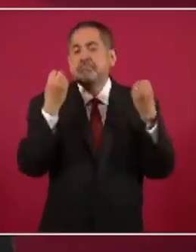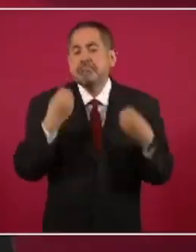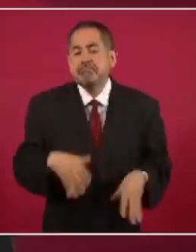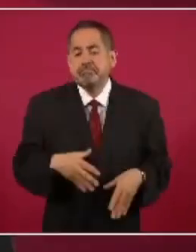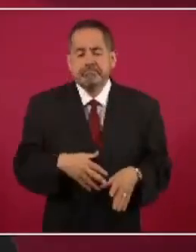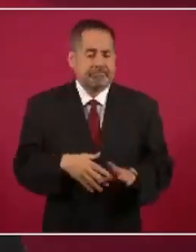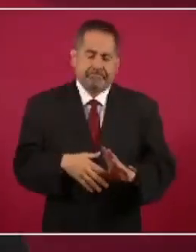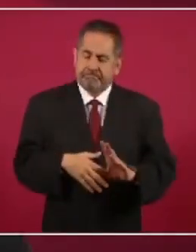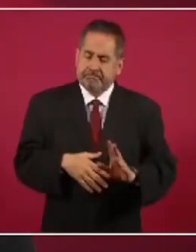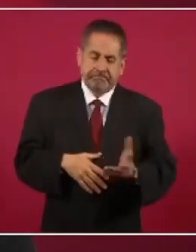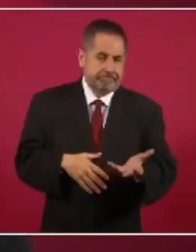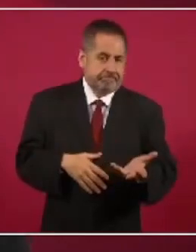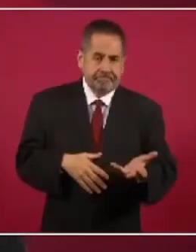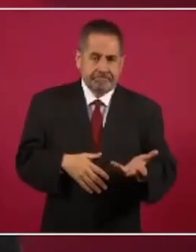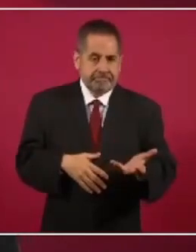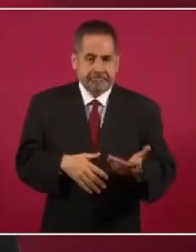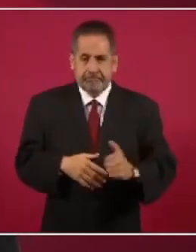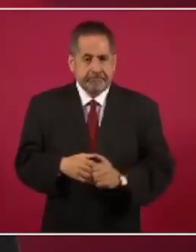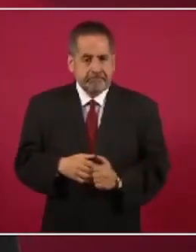porque